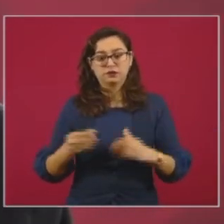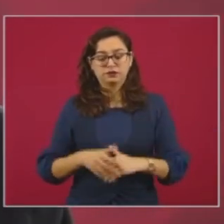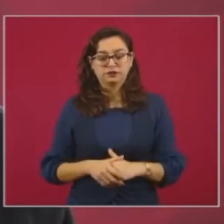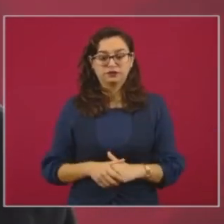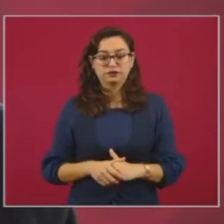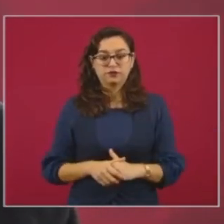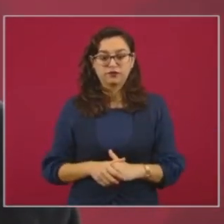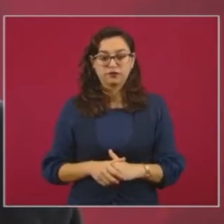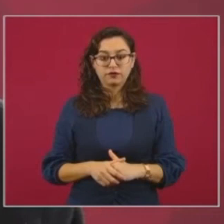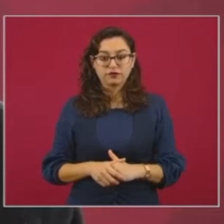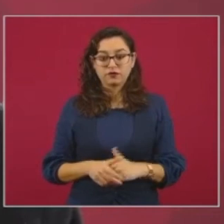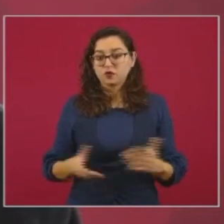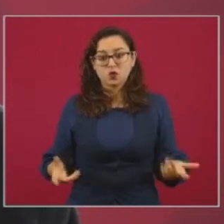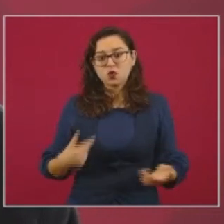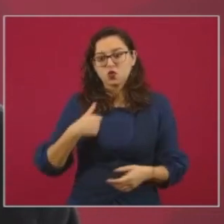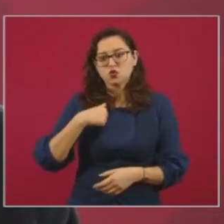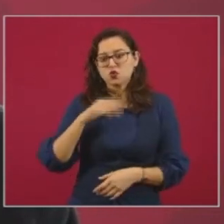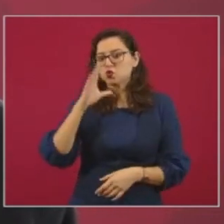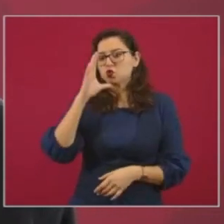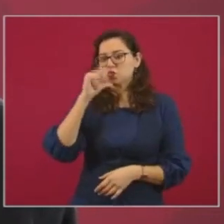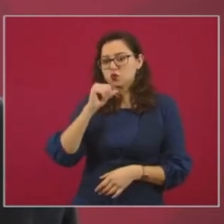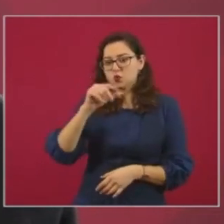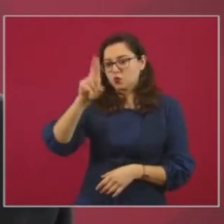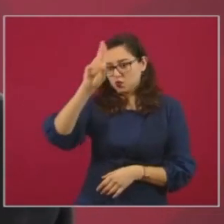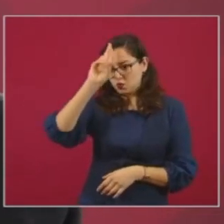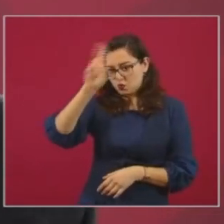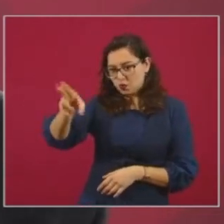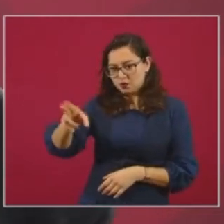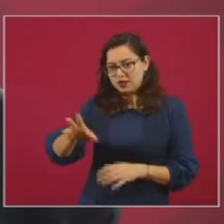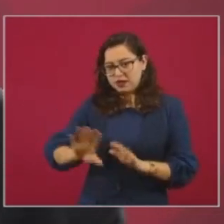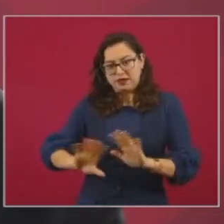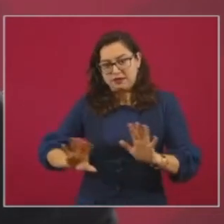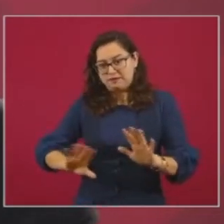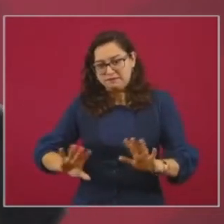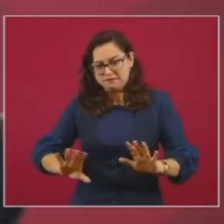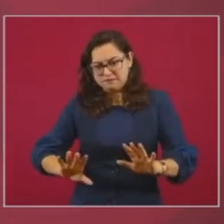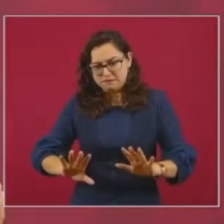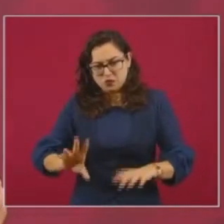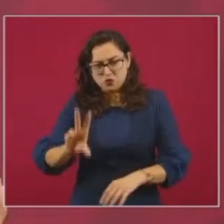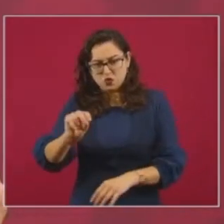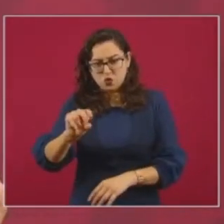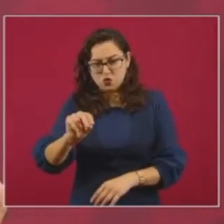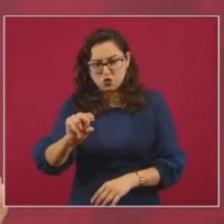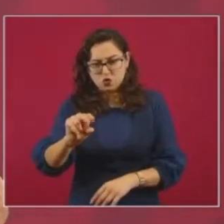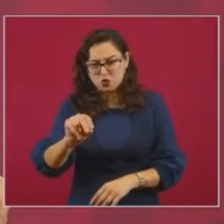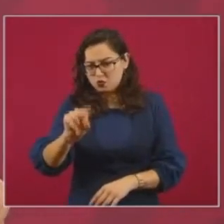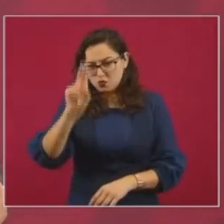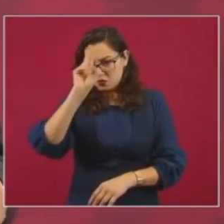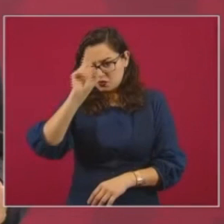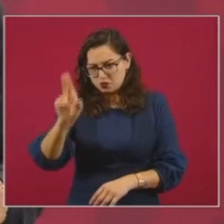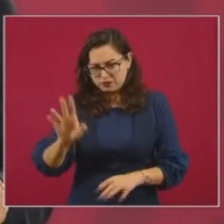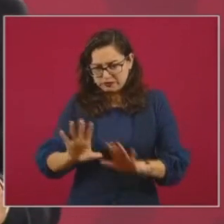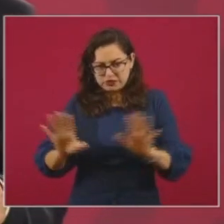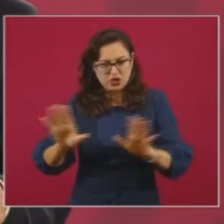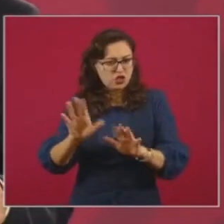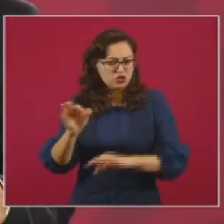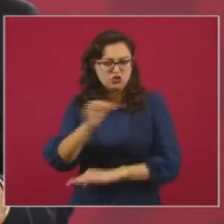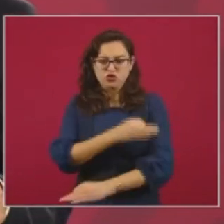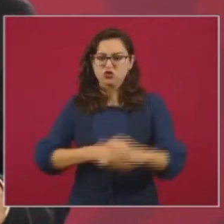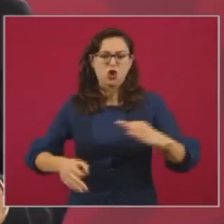Entonces es prohibido prohibir. No se trata de cerrar toda la actividad